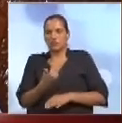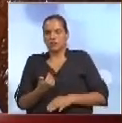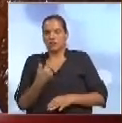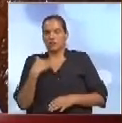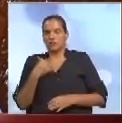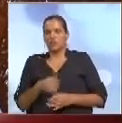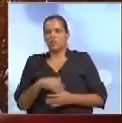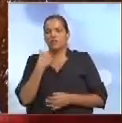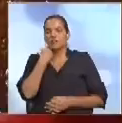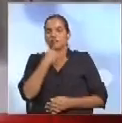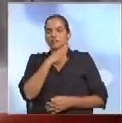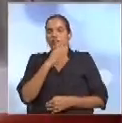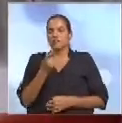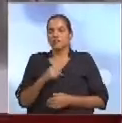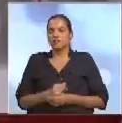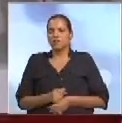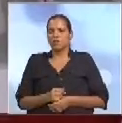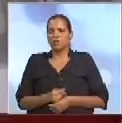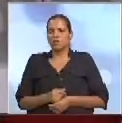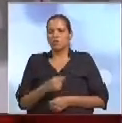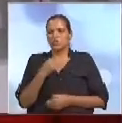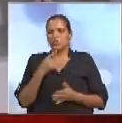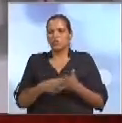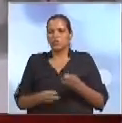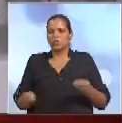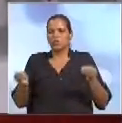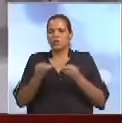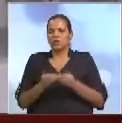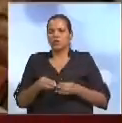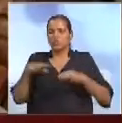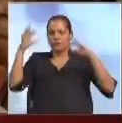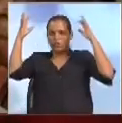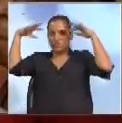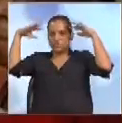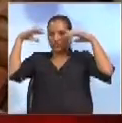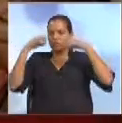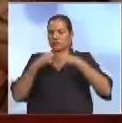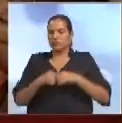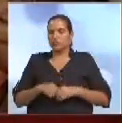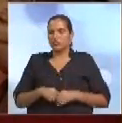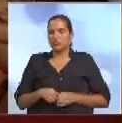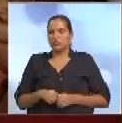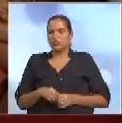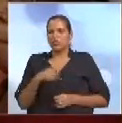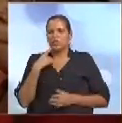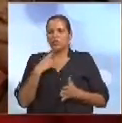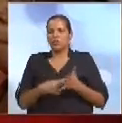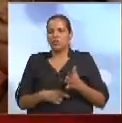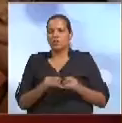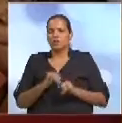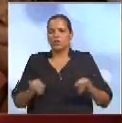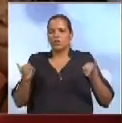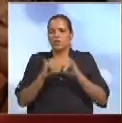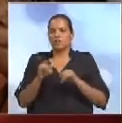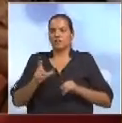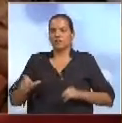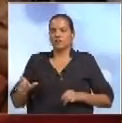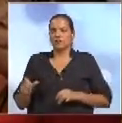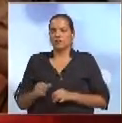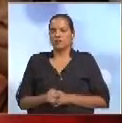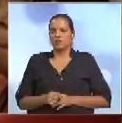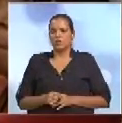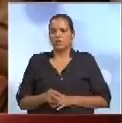ingreso de este virus. Riesgo de contagio que aumenta con la llegada del fenómeno del Niño, por lo que es importante que los